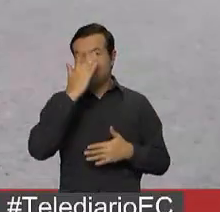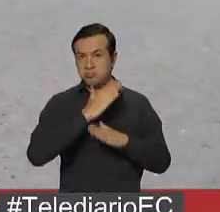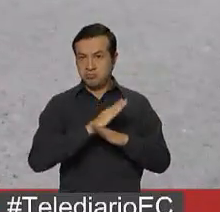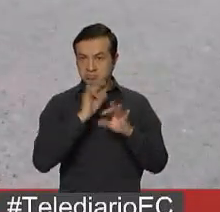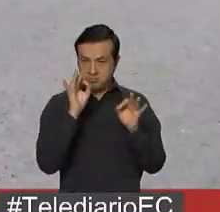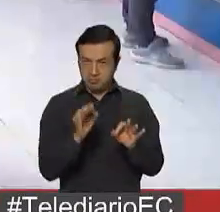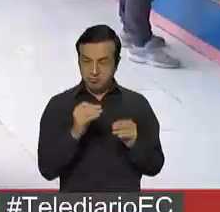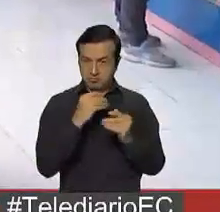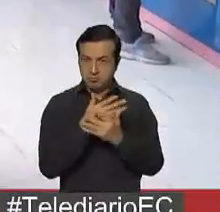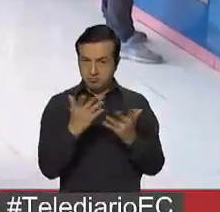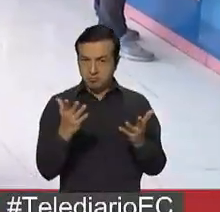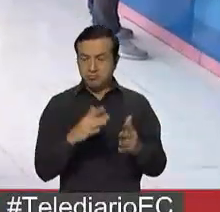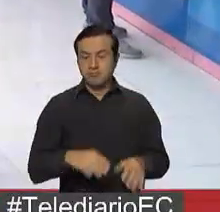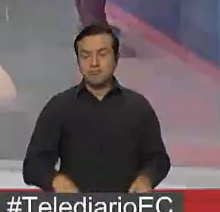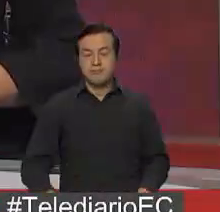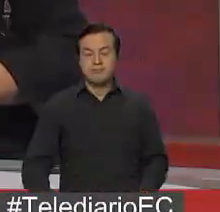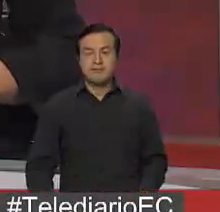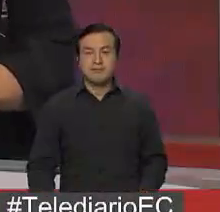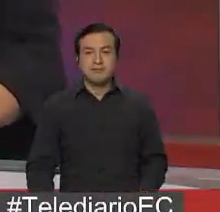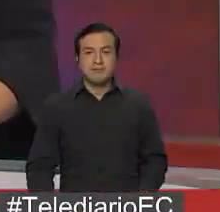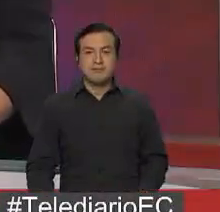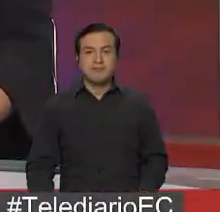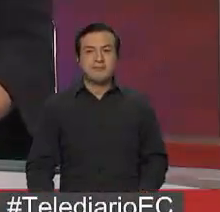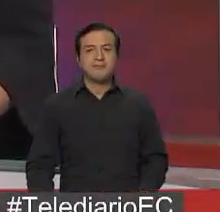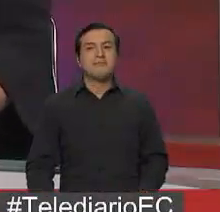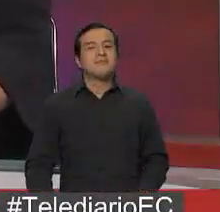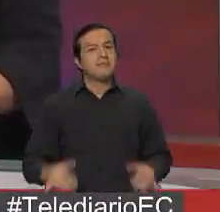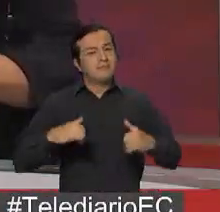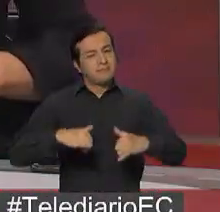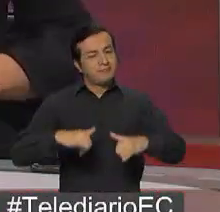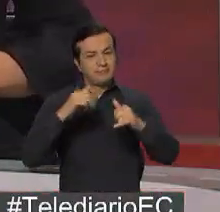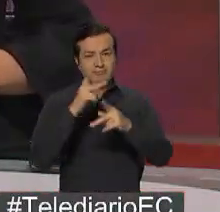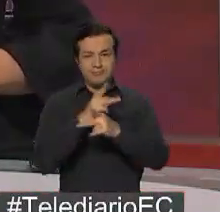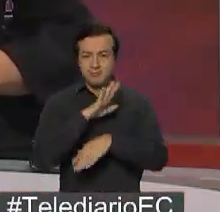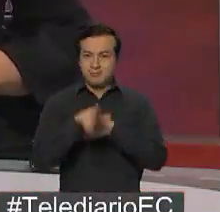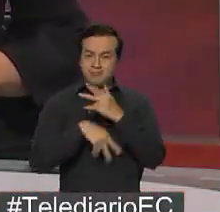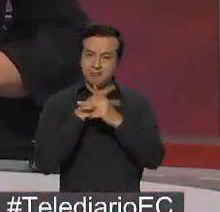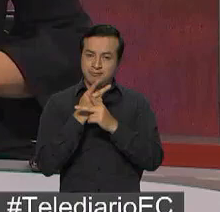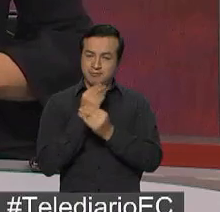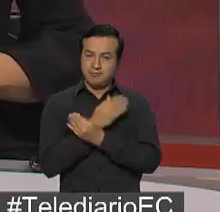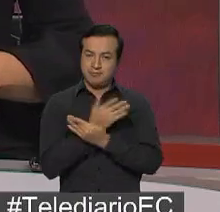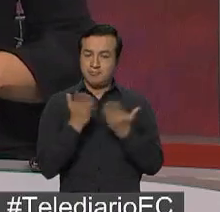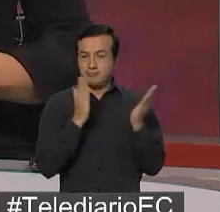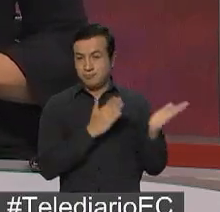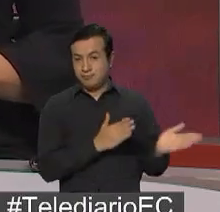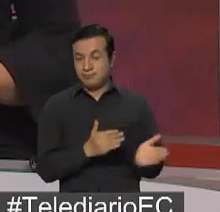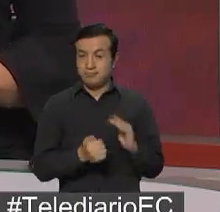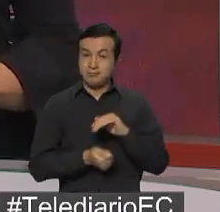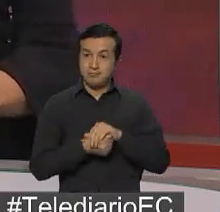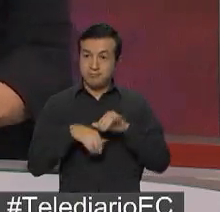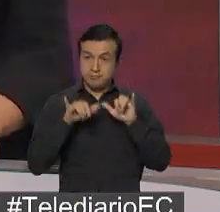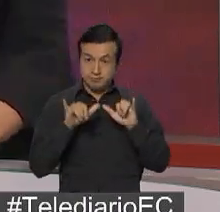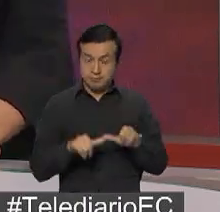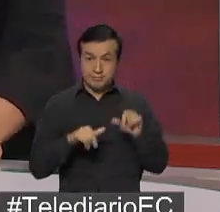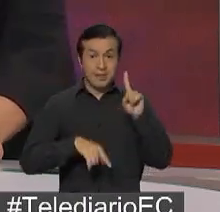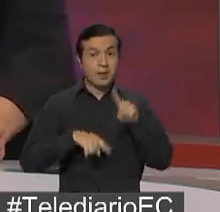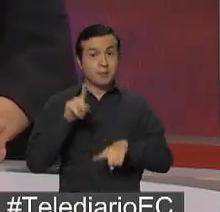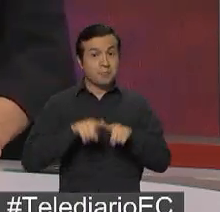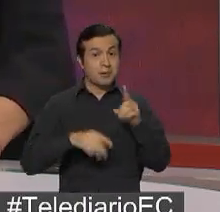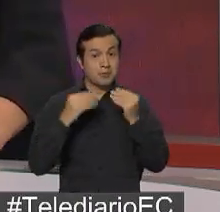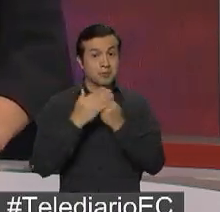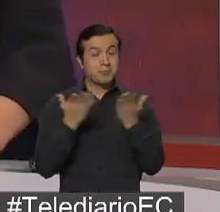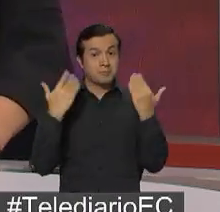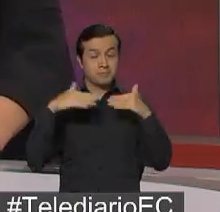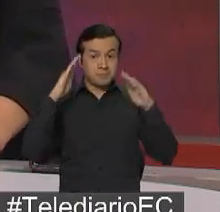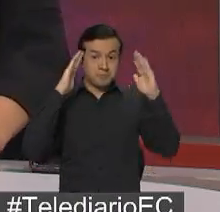javier zeballos medios públicos hay que continuar tomando todos los recaudos de estas medidas de autoprotección amigos y amigas es momento de